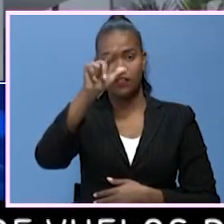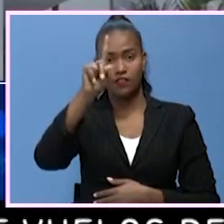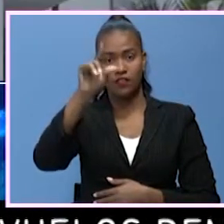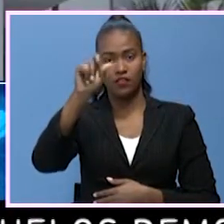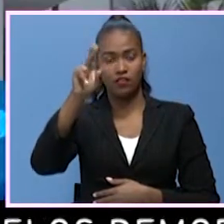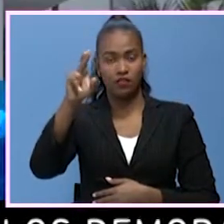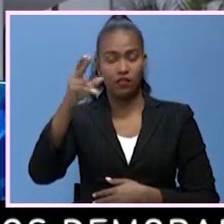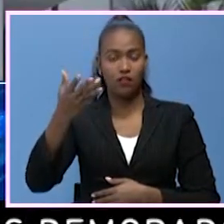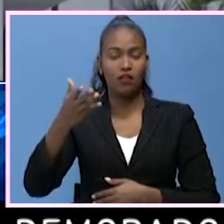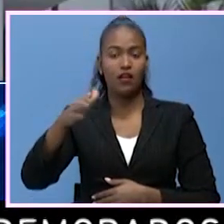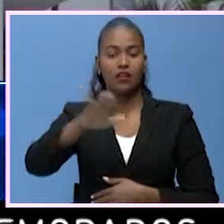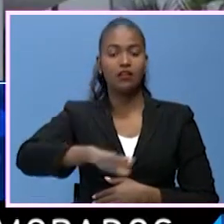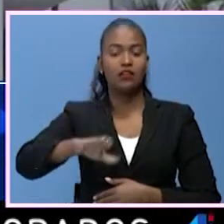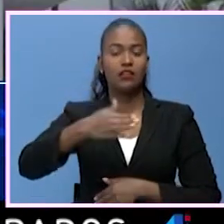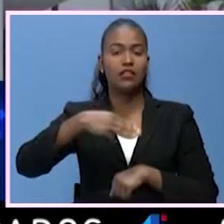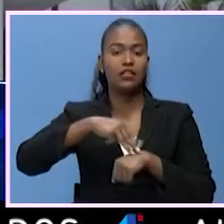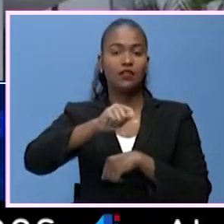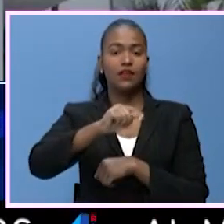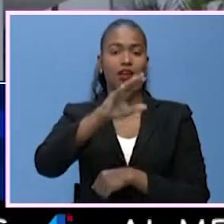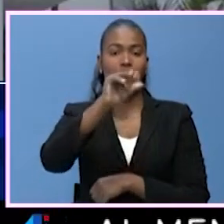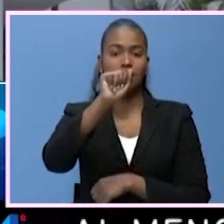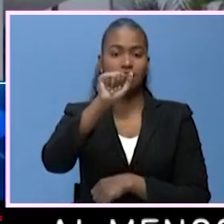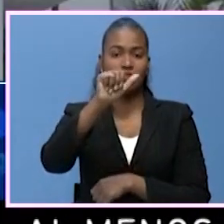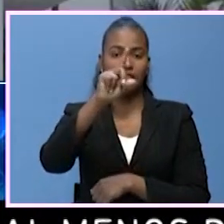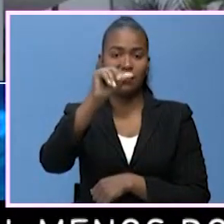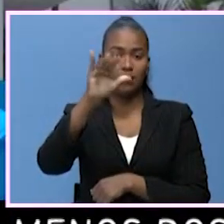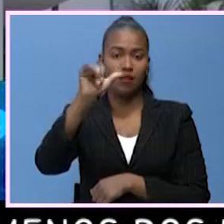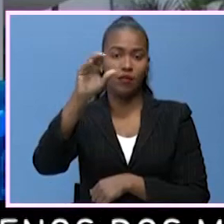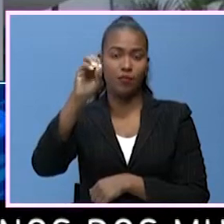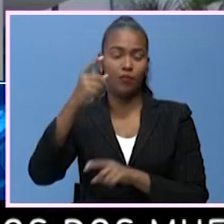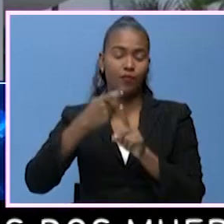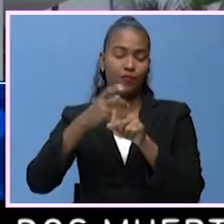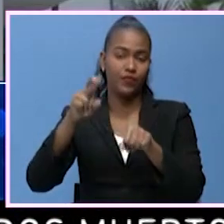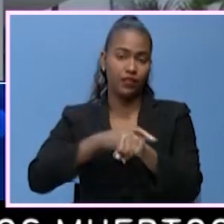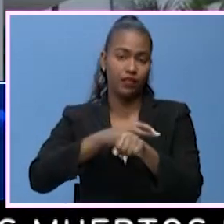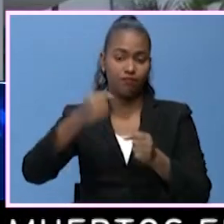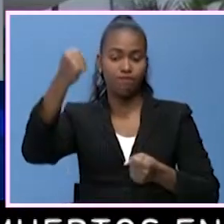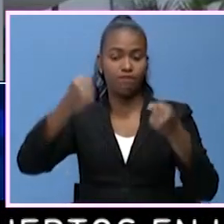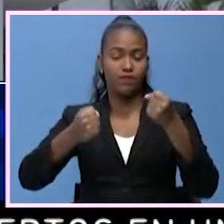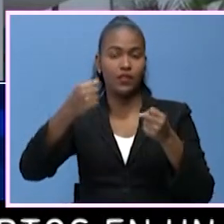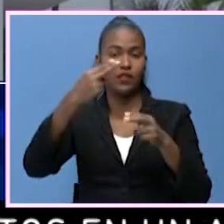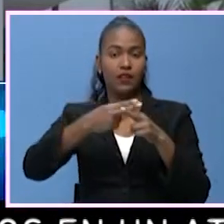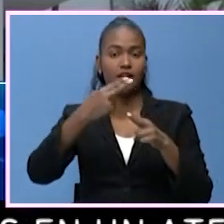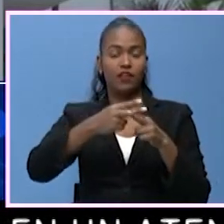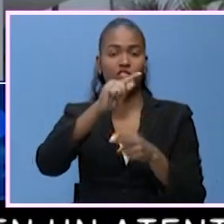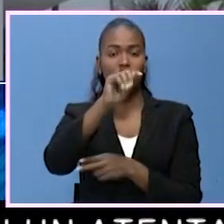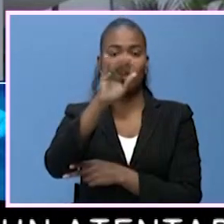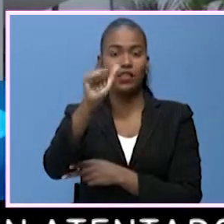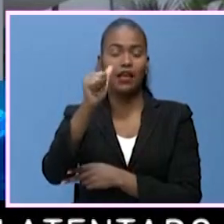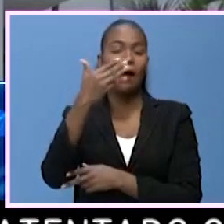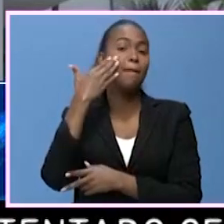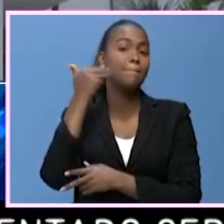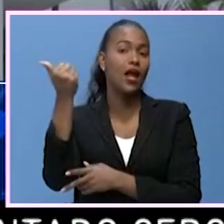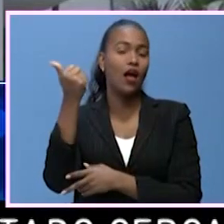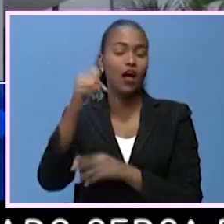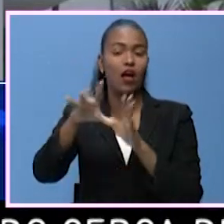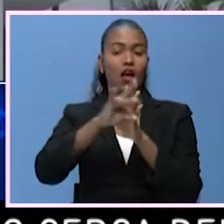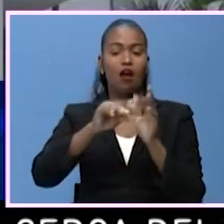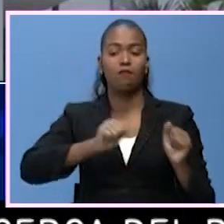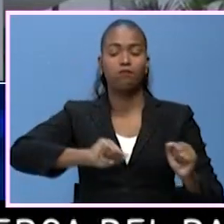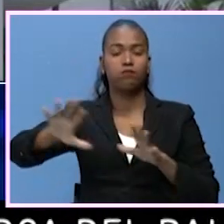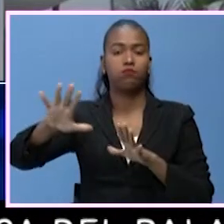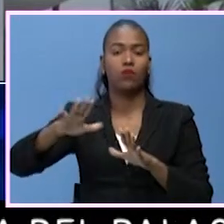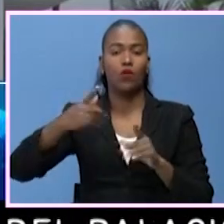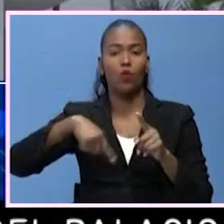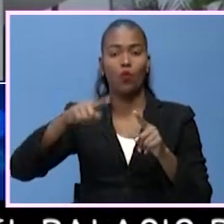Montaz en el complejo turístico Casa de Campo en La Romana. La jipeta marca Toyota Land Cruiser, color blanco, fue encontrada abandonada en